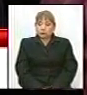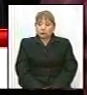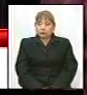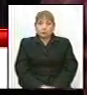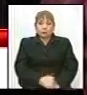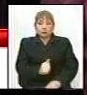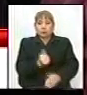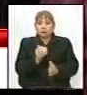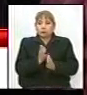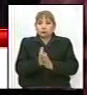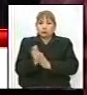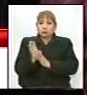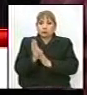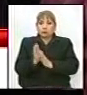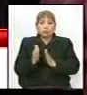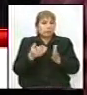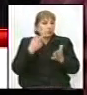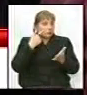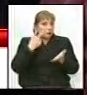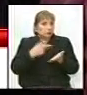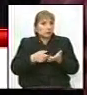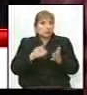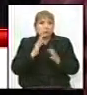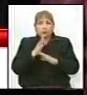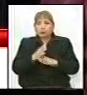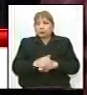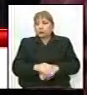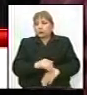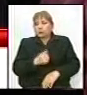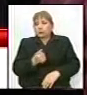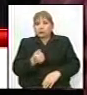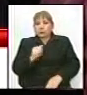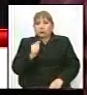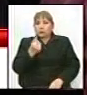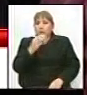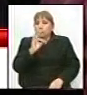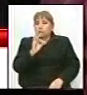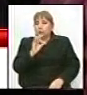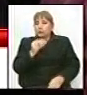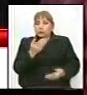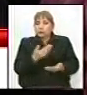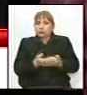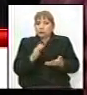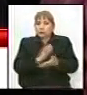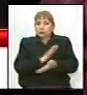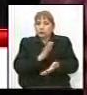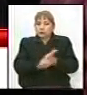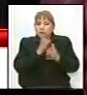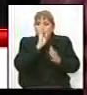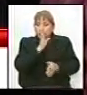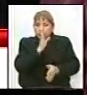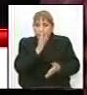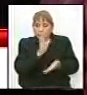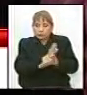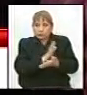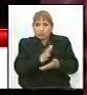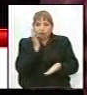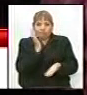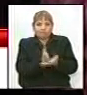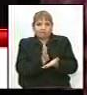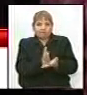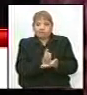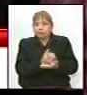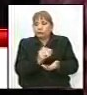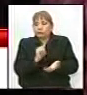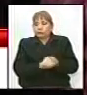Por otro lado, he impulsado la investigación en torno a 19 procedimientos administrativos disciplinados sancionadores, que